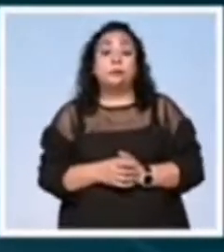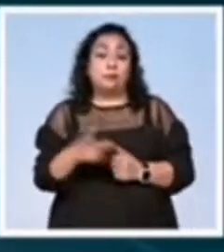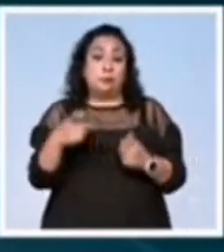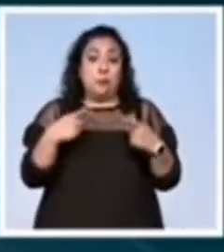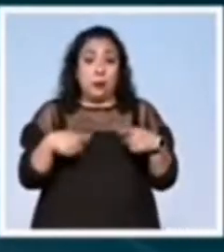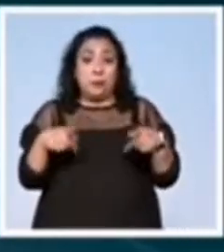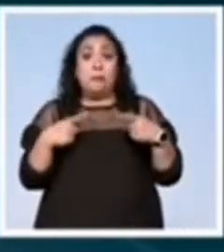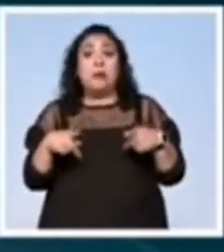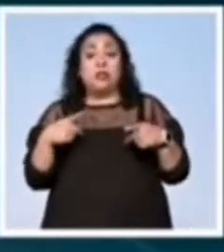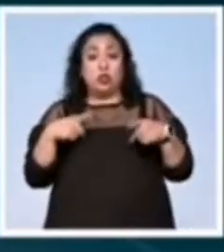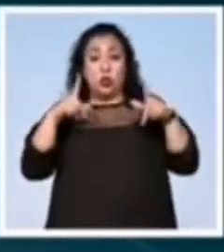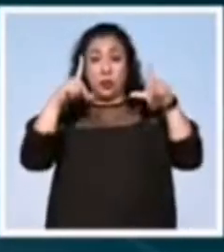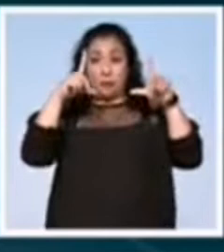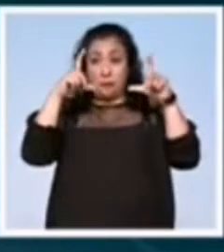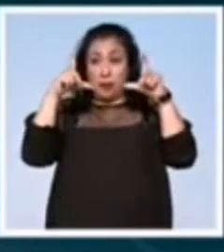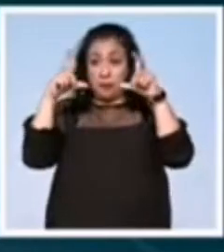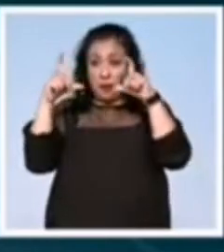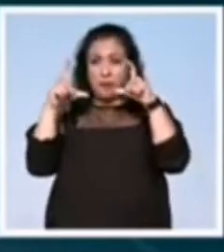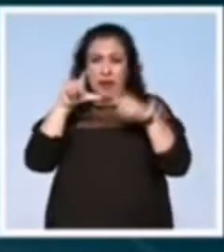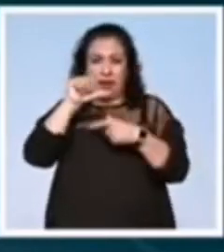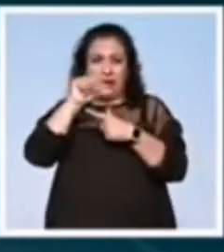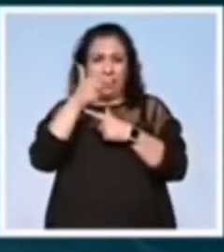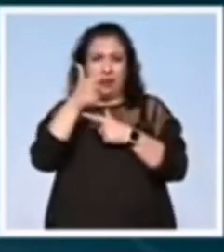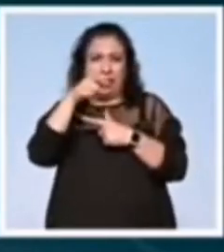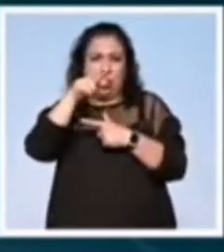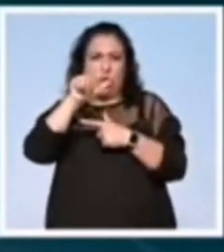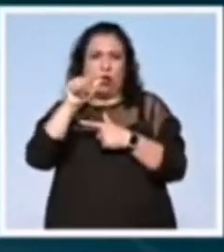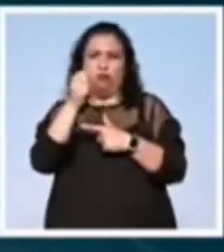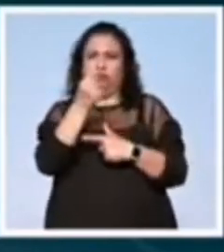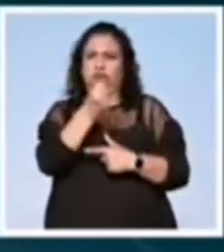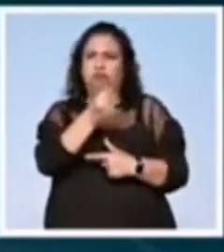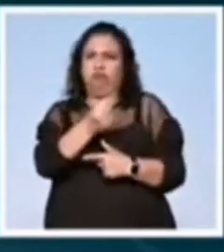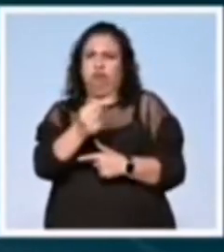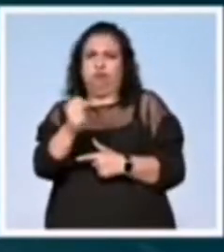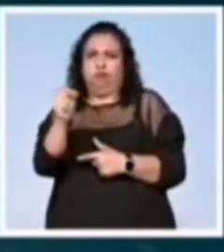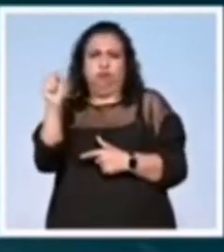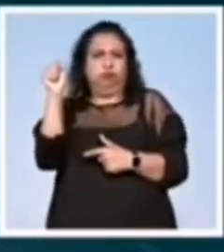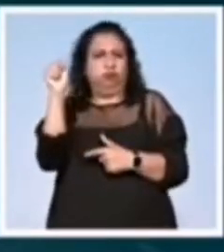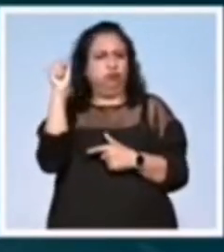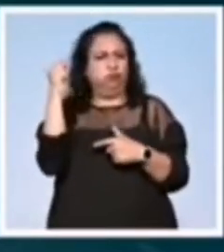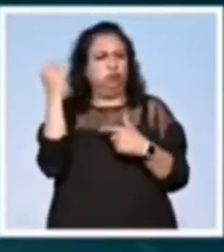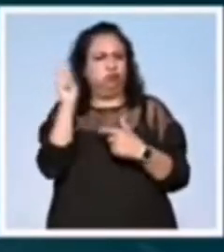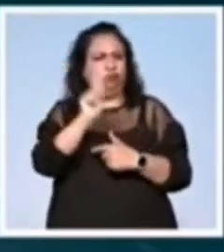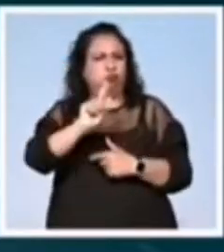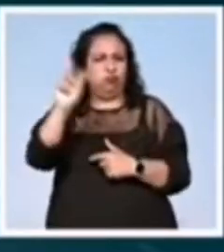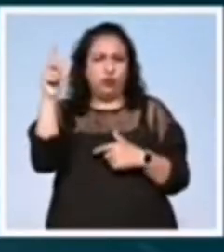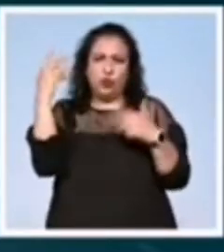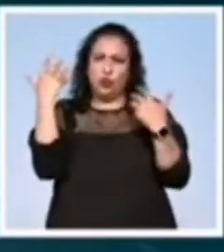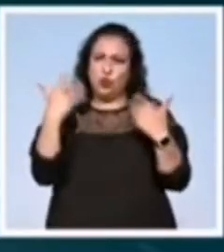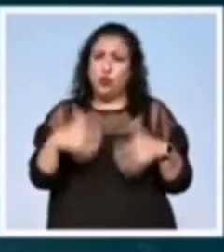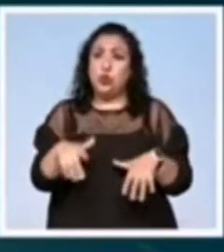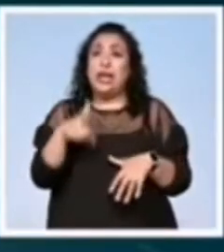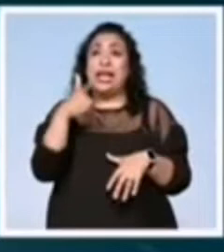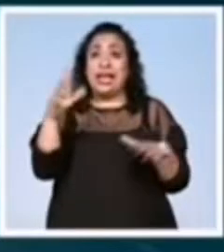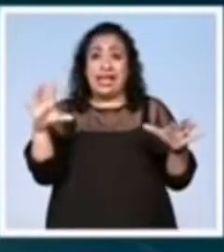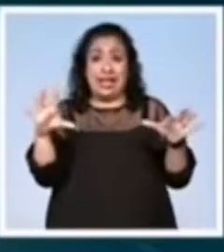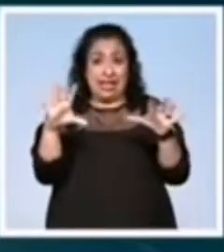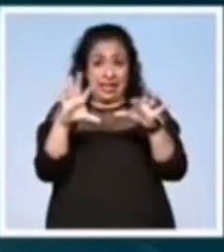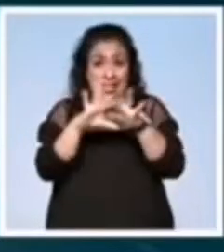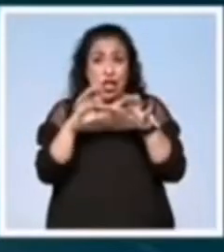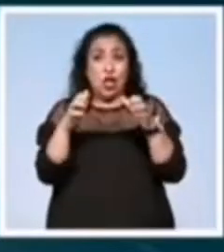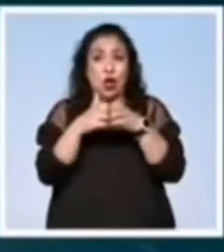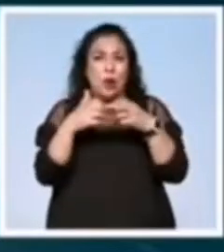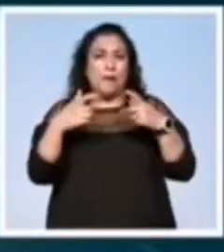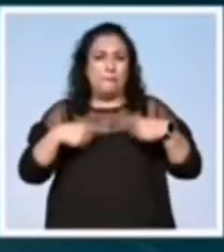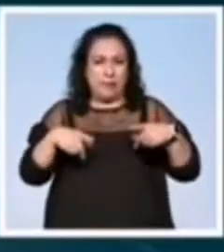persona que maneja la fotografía análoga a un nivel de maestra, diría yo. Y esta relación que establece con